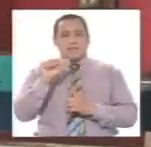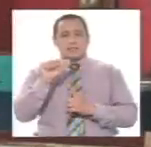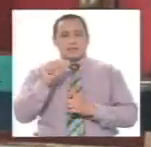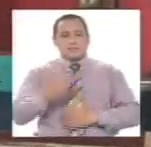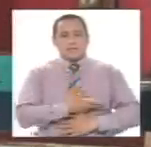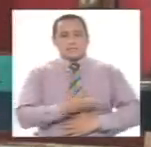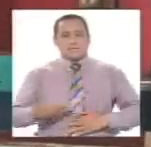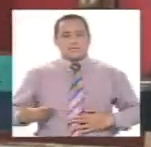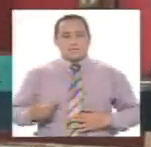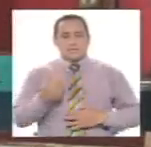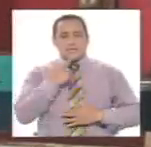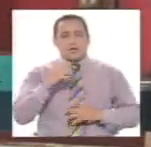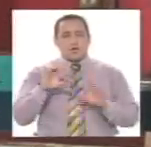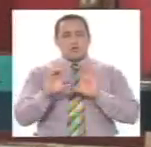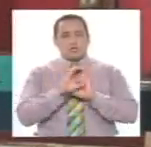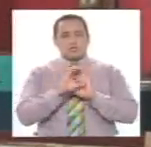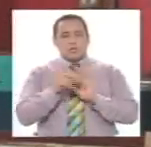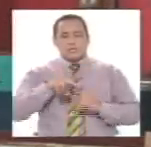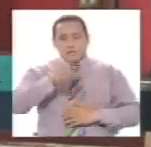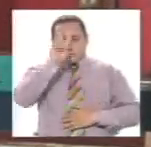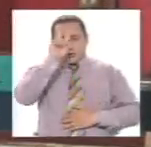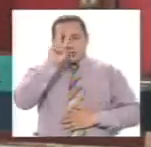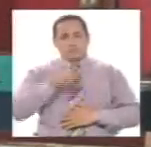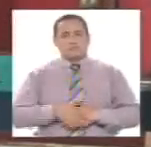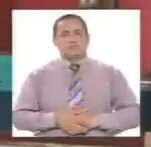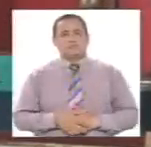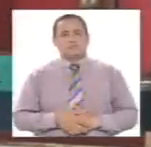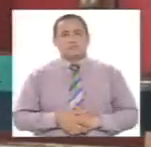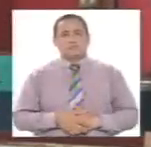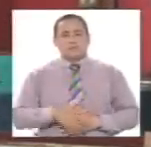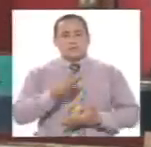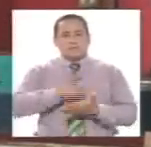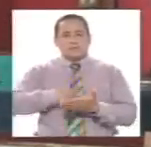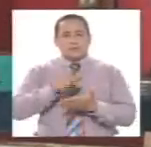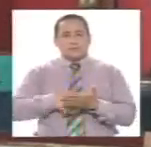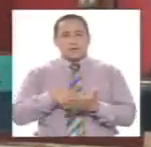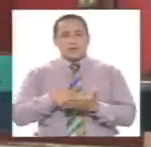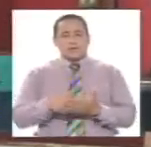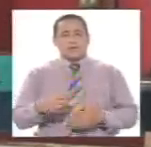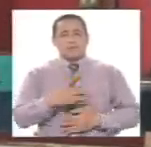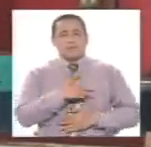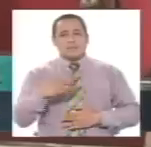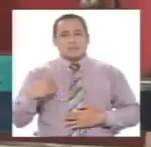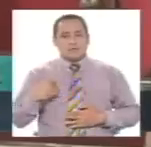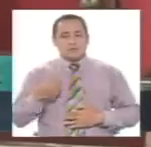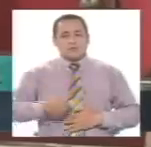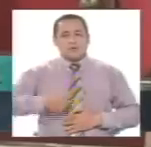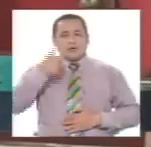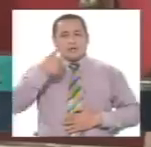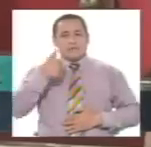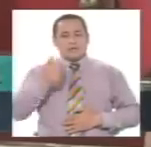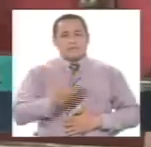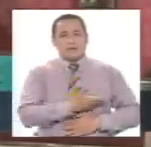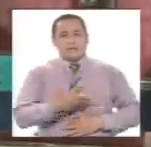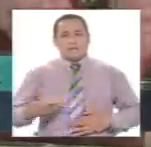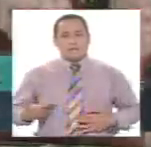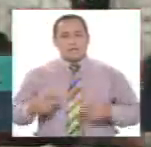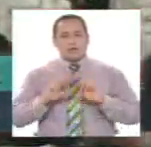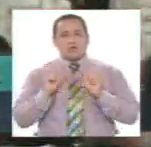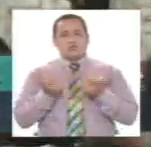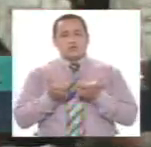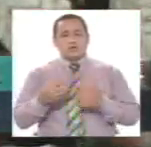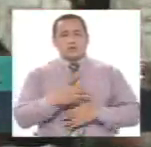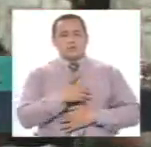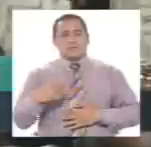Tasso, Presidente Constitucional de la República. Rúbrica César Villanueva Arévalo, Presidente del Consejo